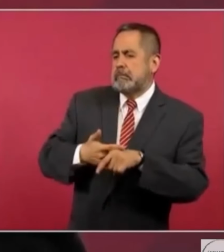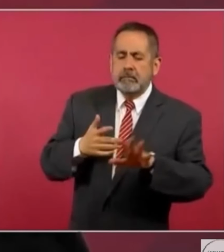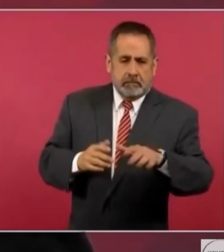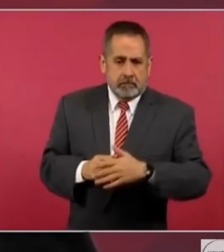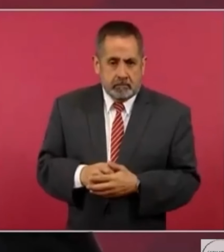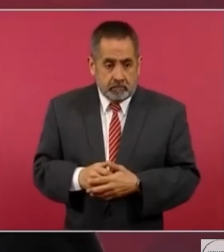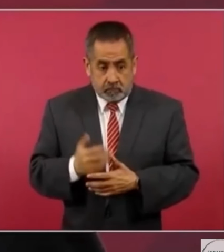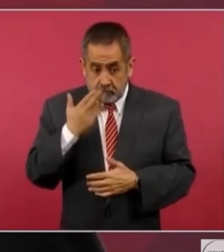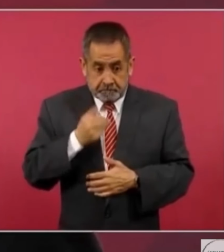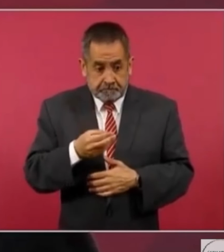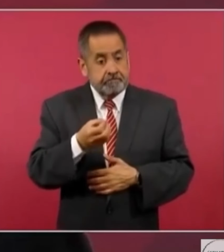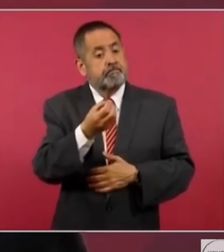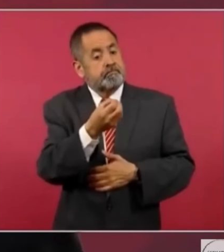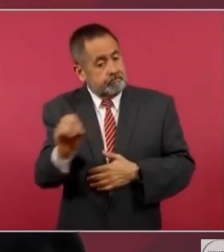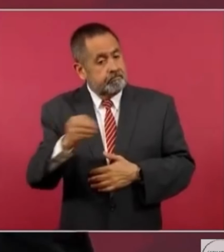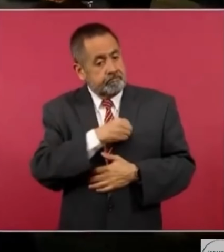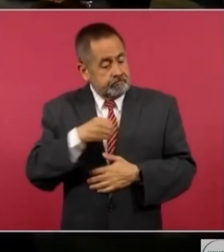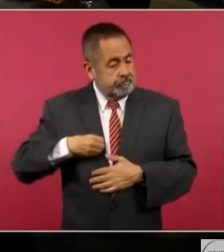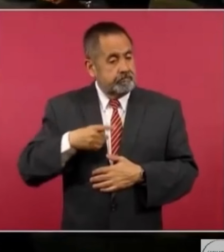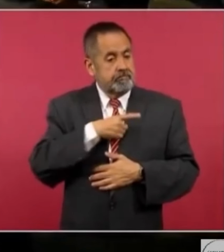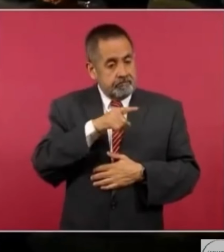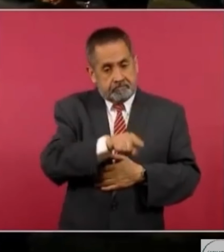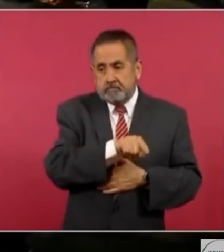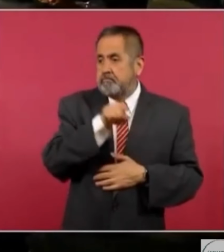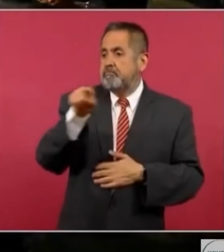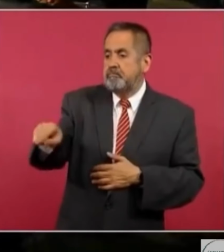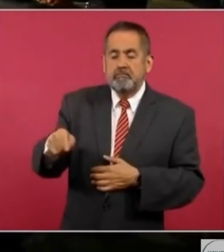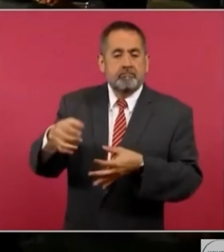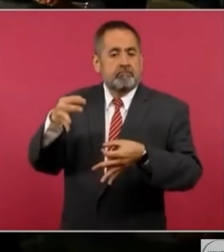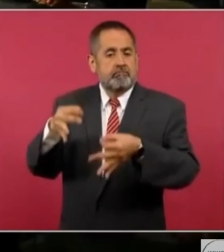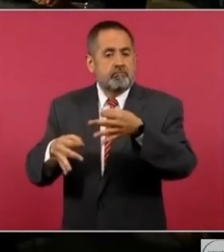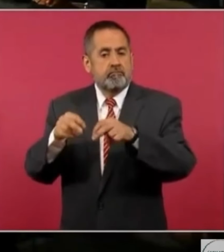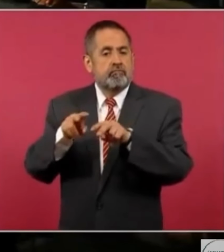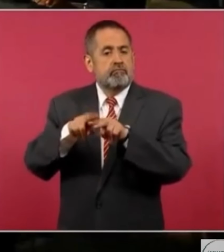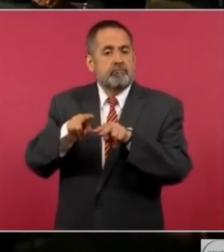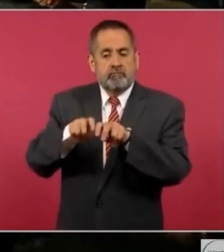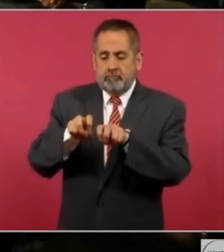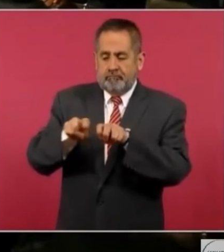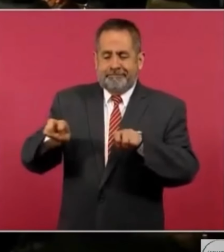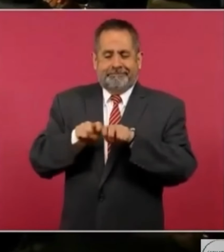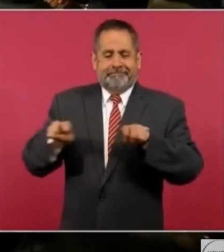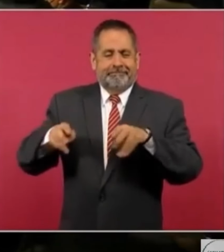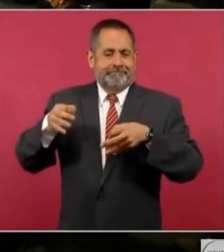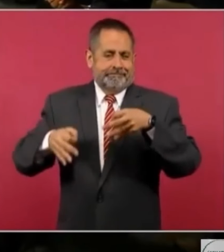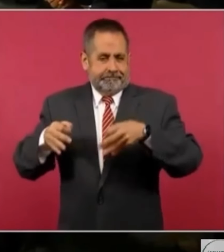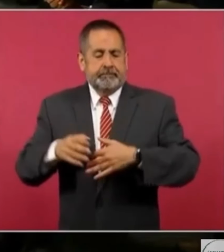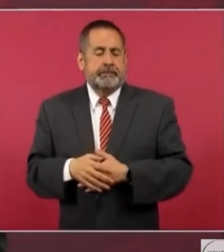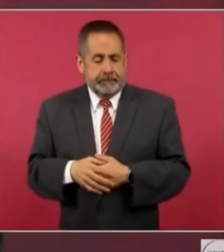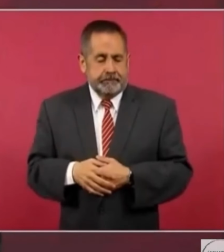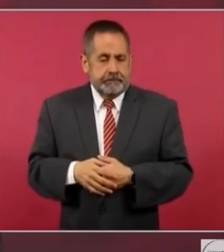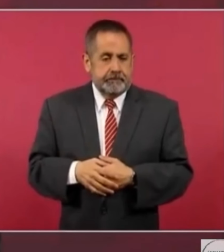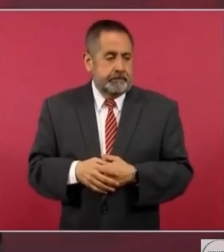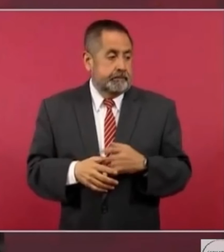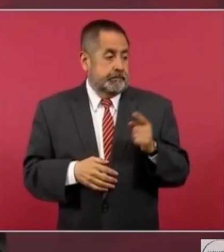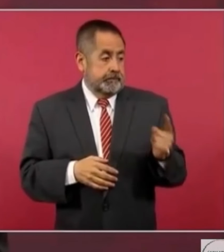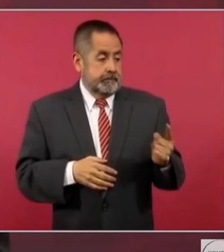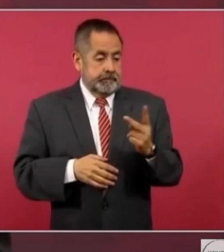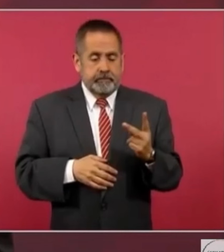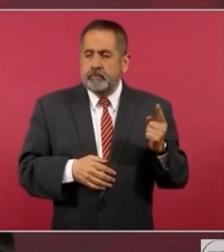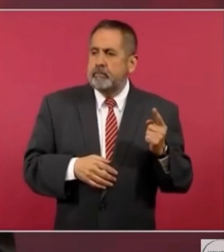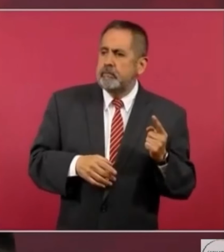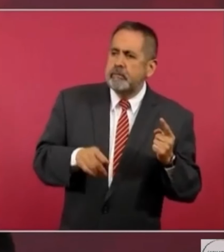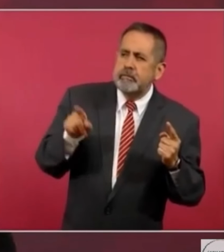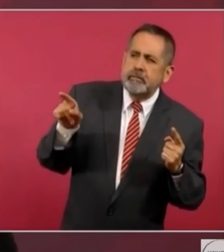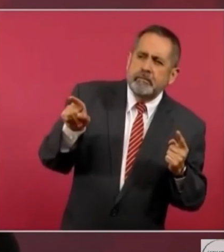si no, tienes la obligación de acudir. Entonces, las dos partes objetan. Cuando se objeta a un